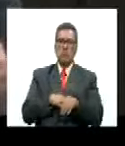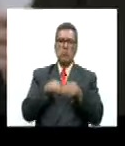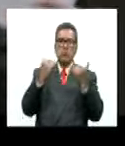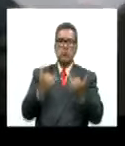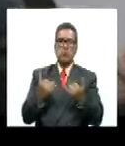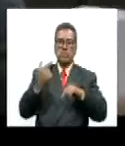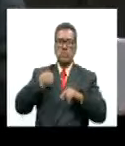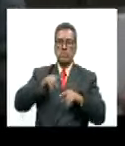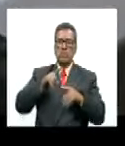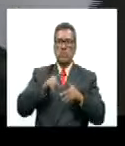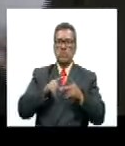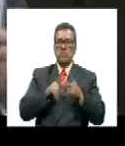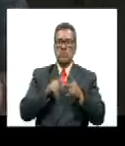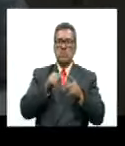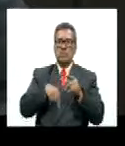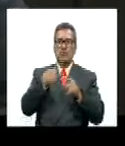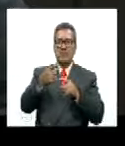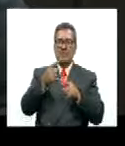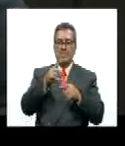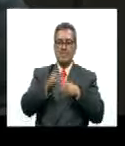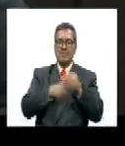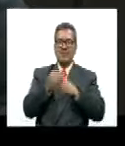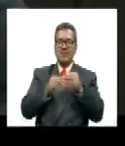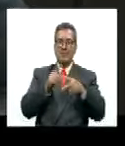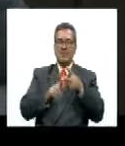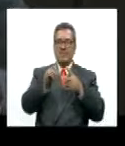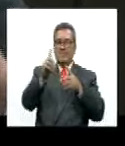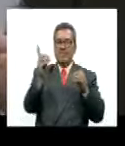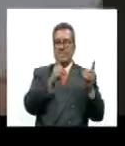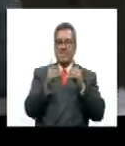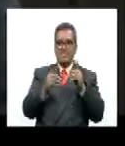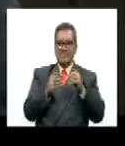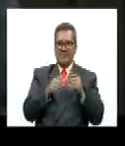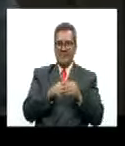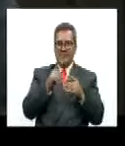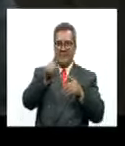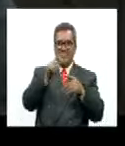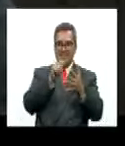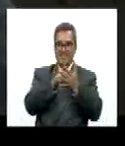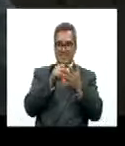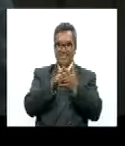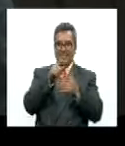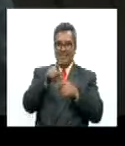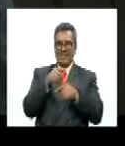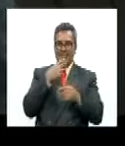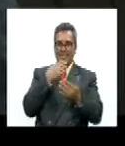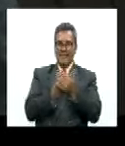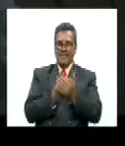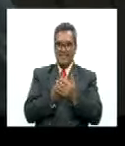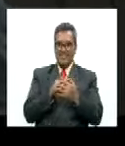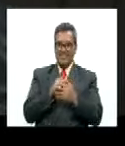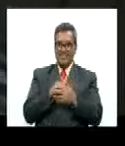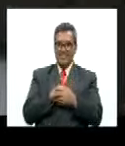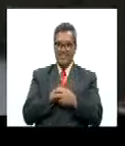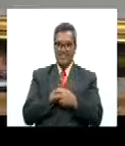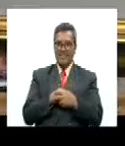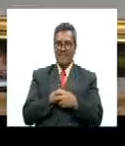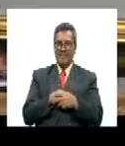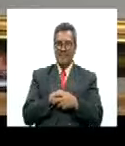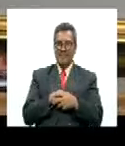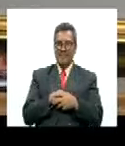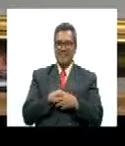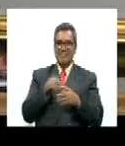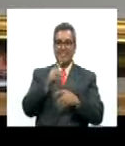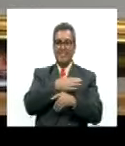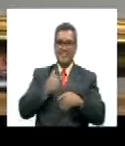una vez tengo pedida la palabra para la, cuando haya una segunda discusión se la para prepara. Hablar de este punto. Muchísimas gracias, presidente. A su orden,